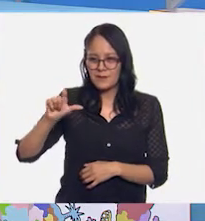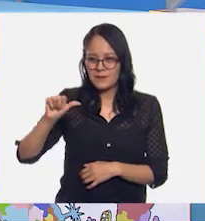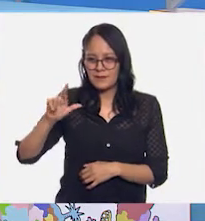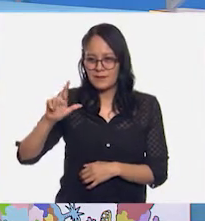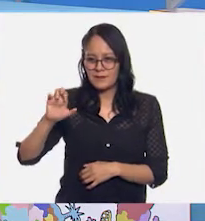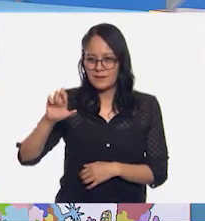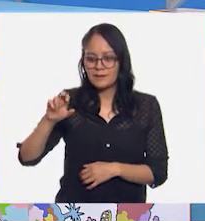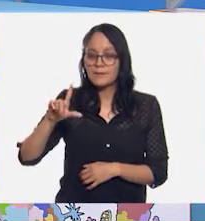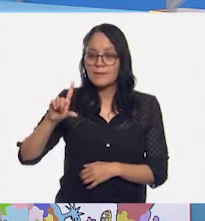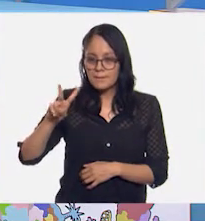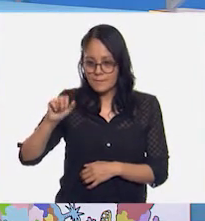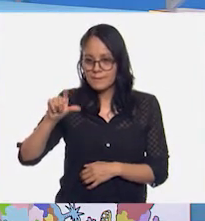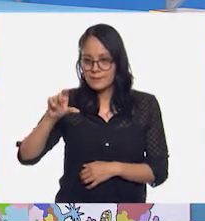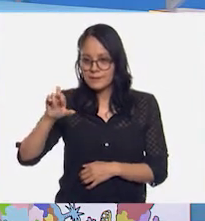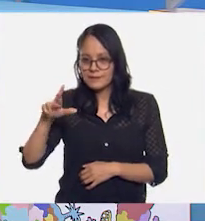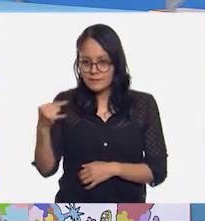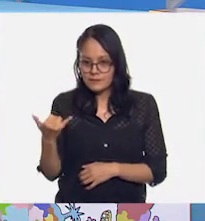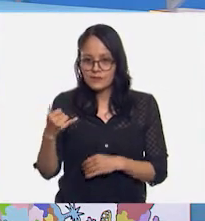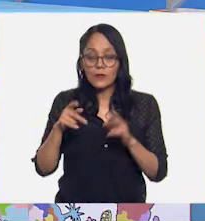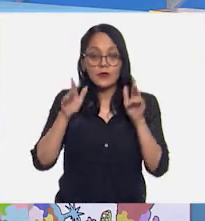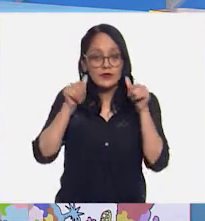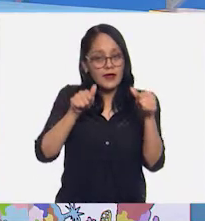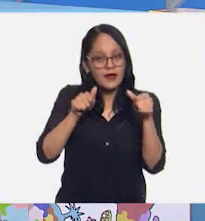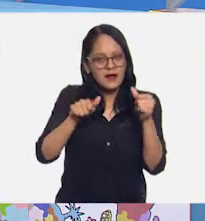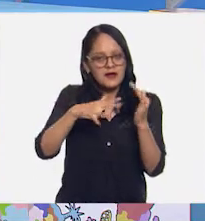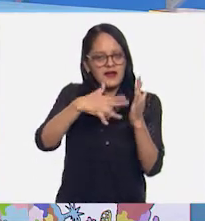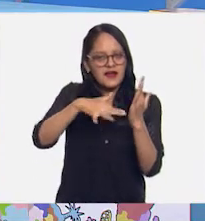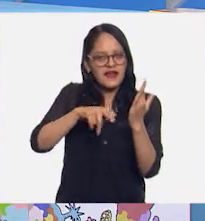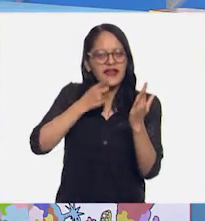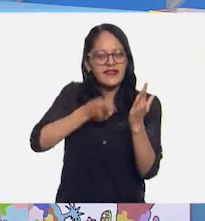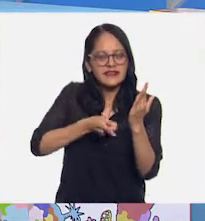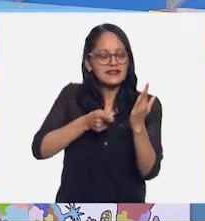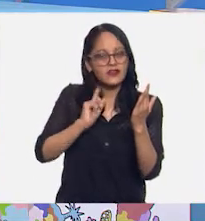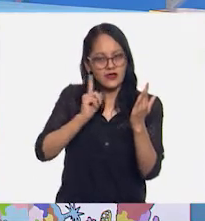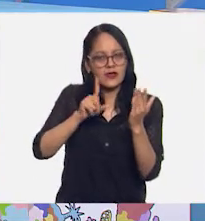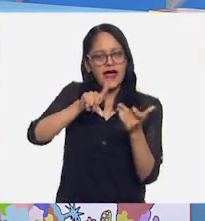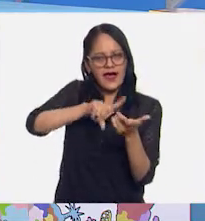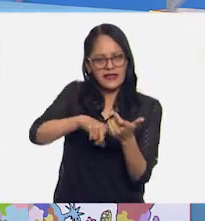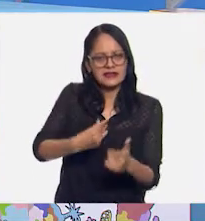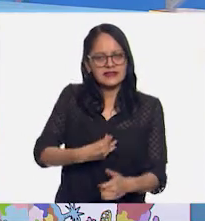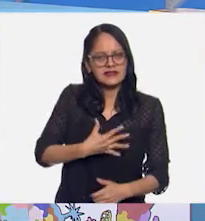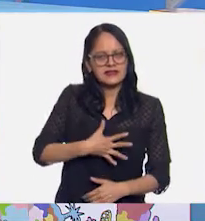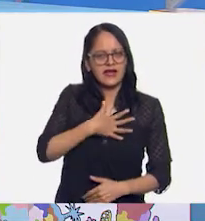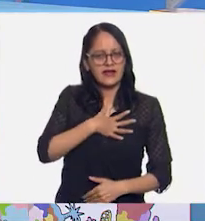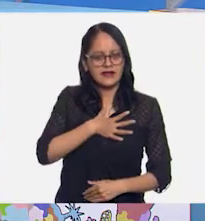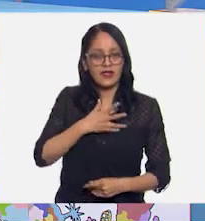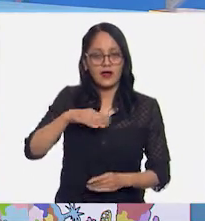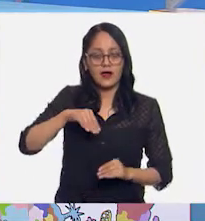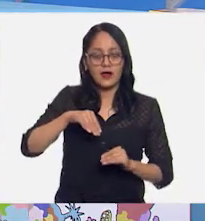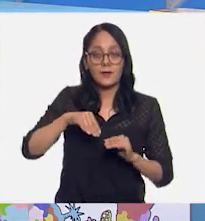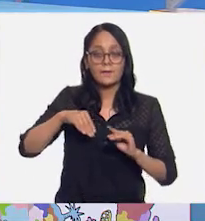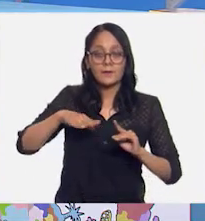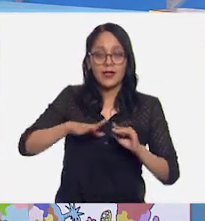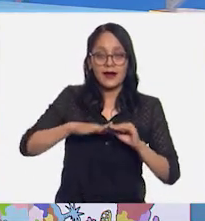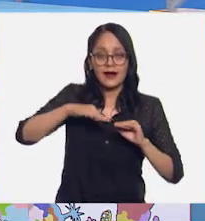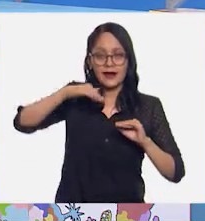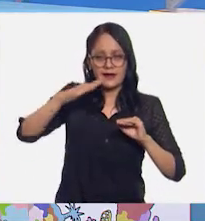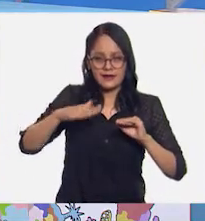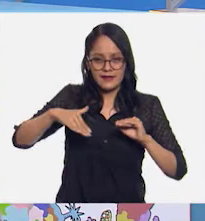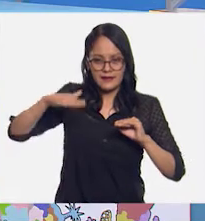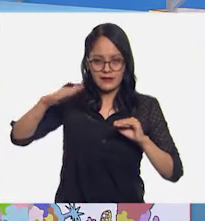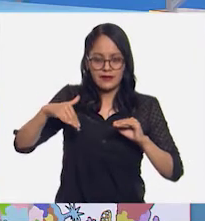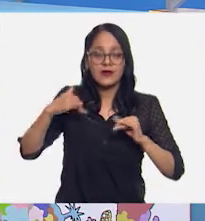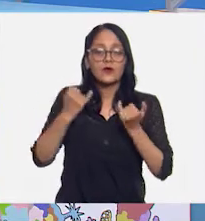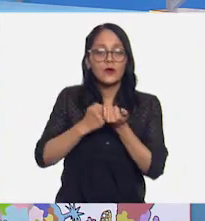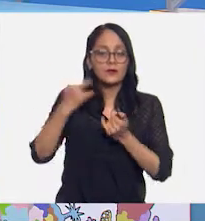en el sentido del discurso, sino también en aspectos sensitivos como el ritmo y los sonidos. Además, traten de